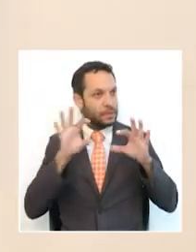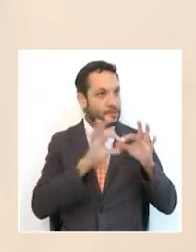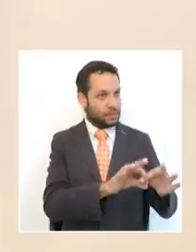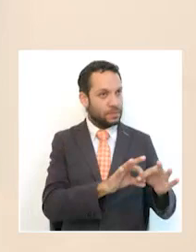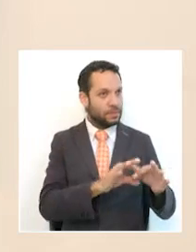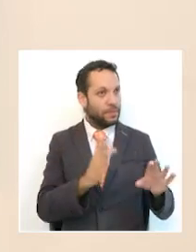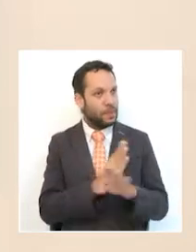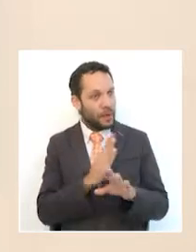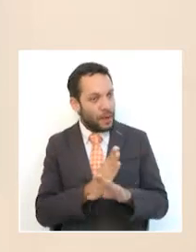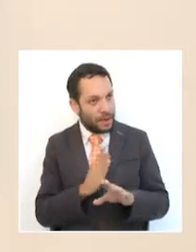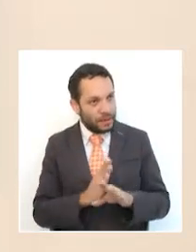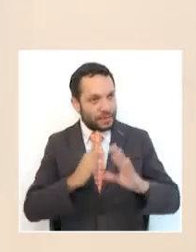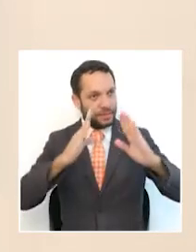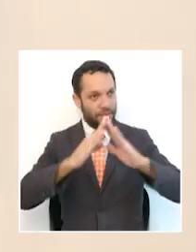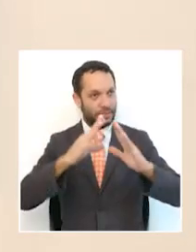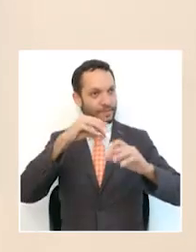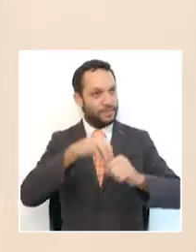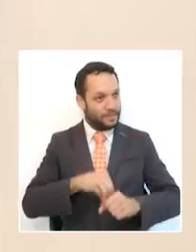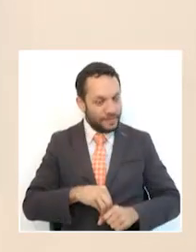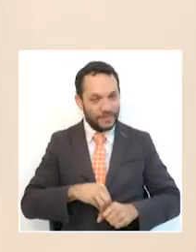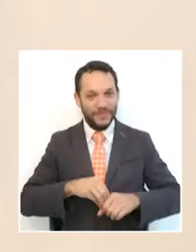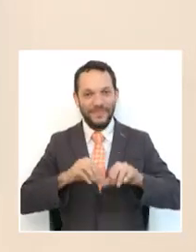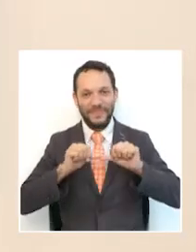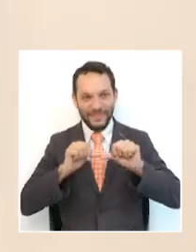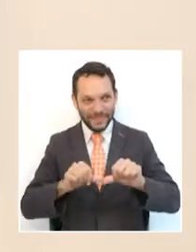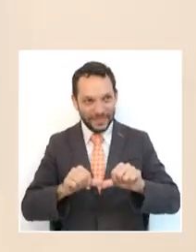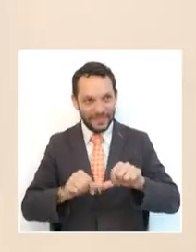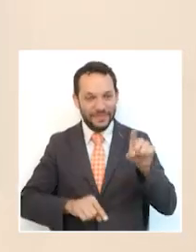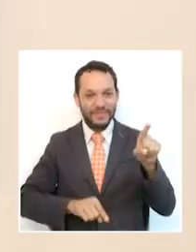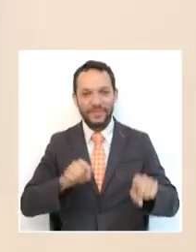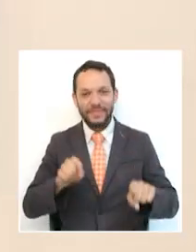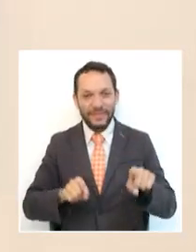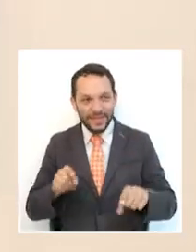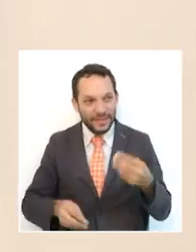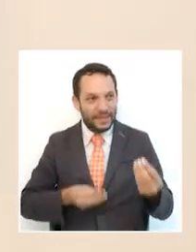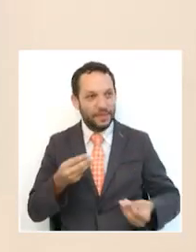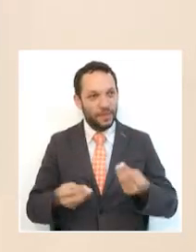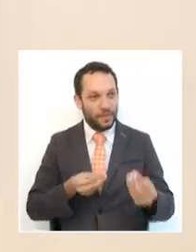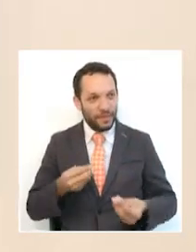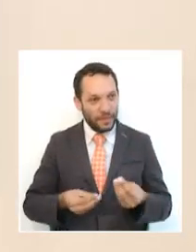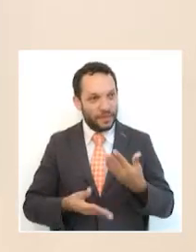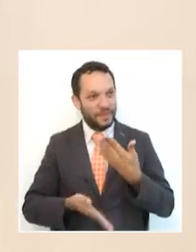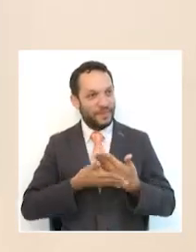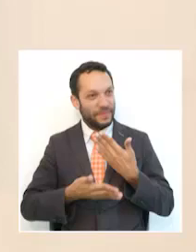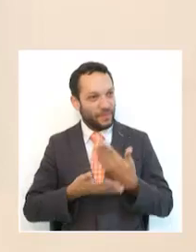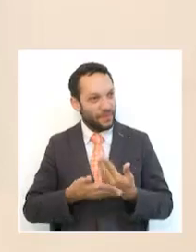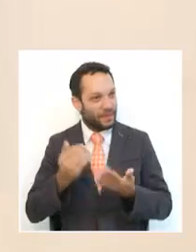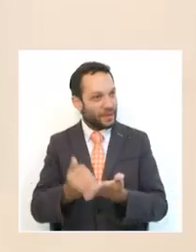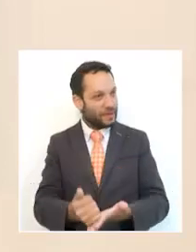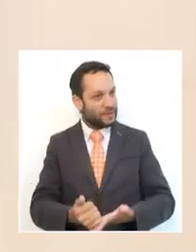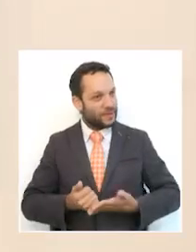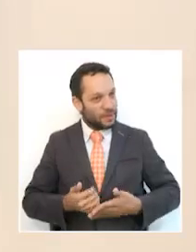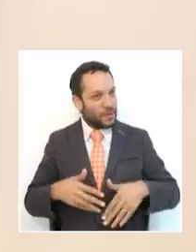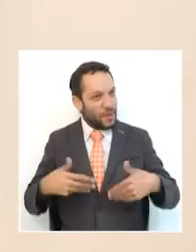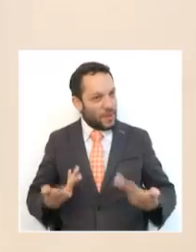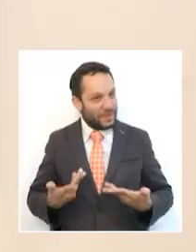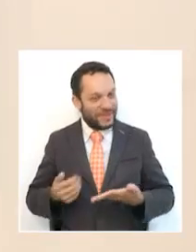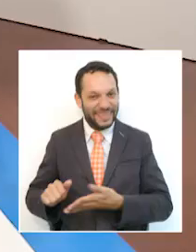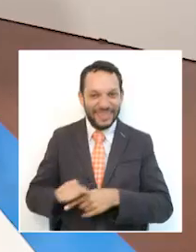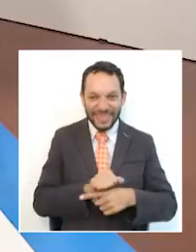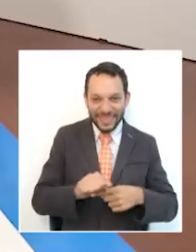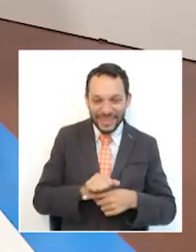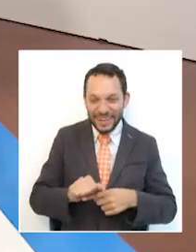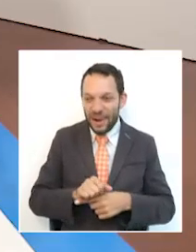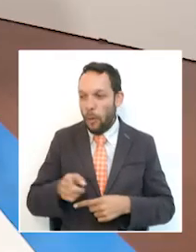las personas deben estar en sus hogares césar cuáles son esas herramientas que las personas deben comenzar a